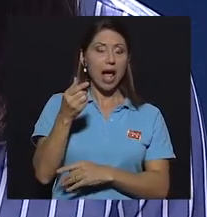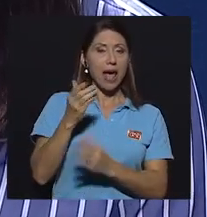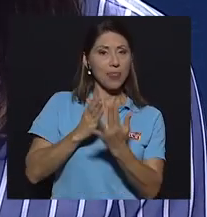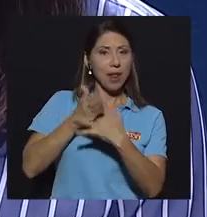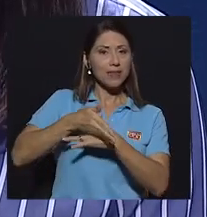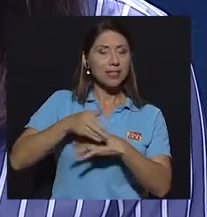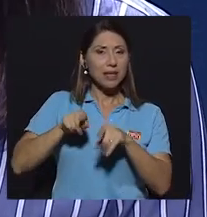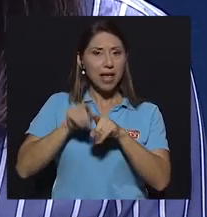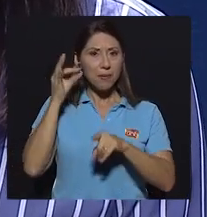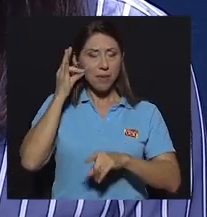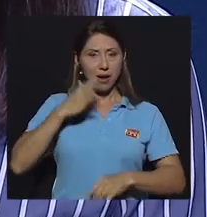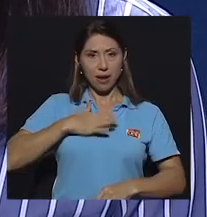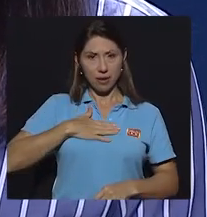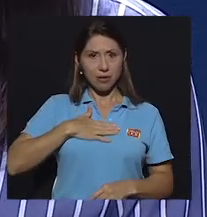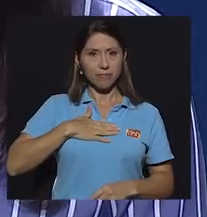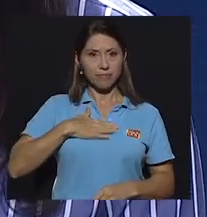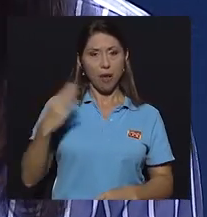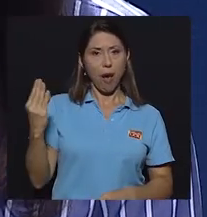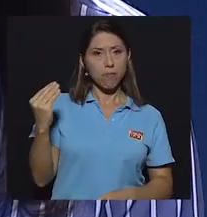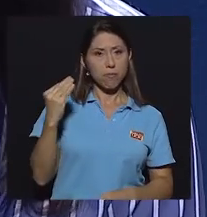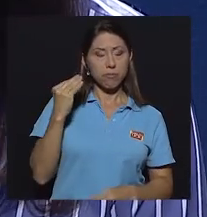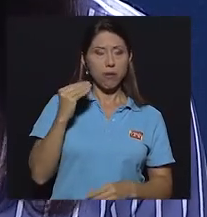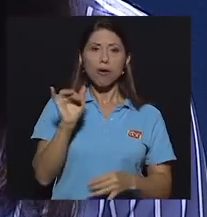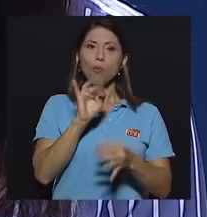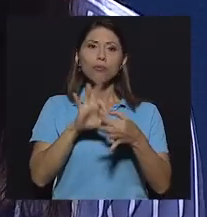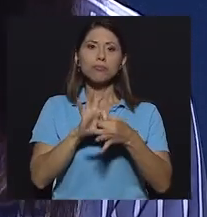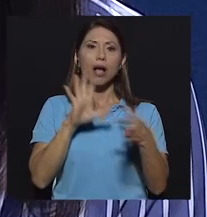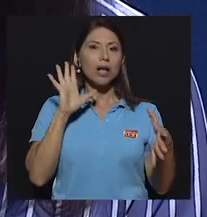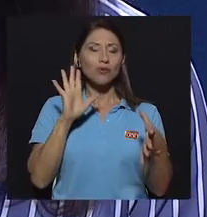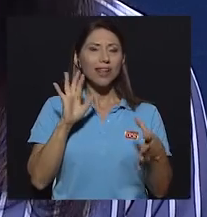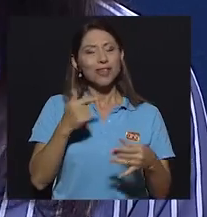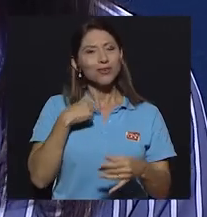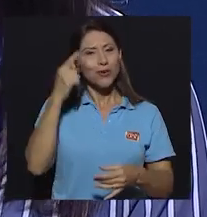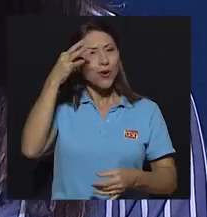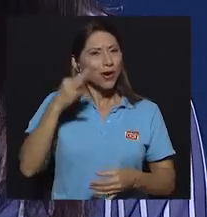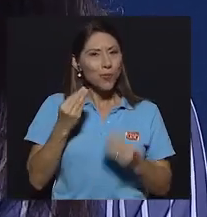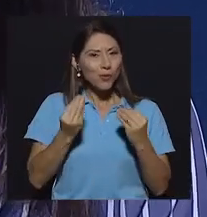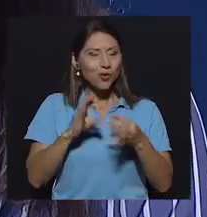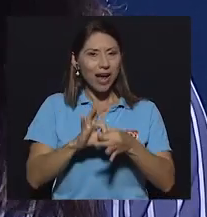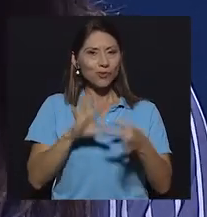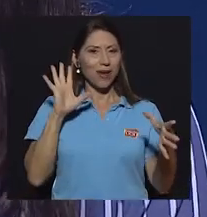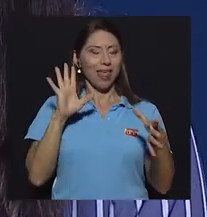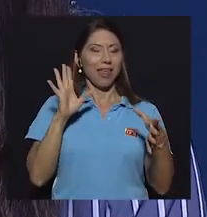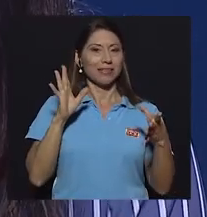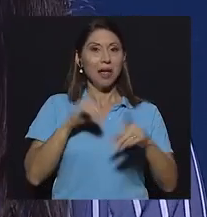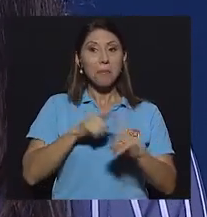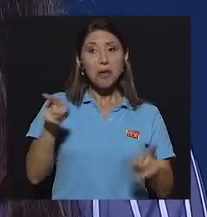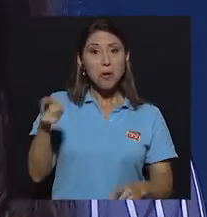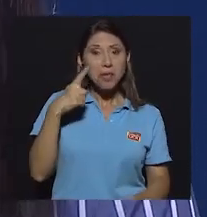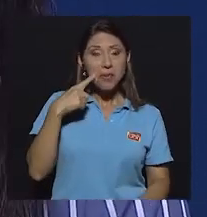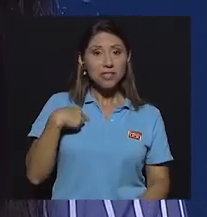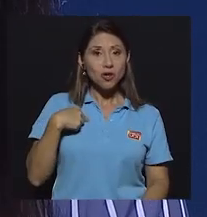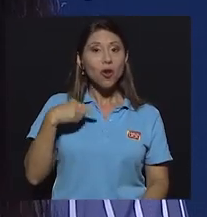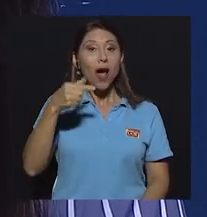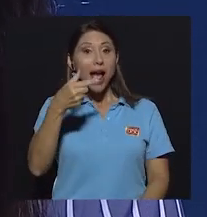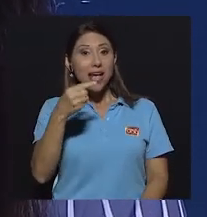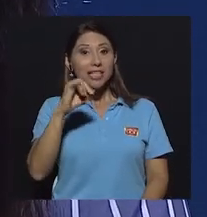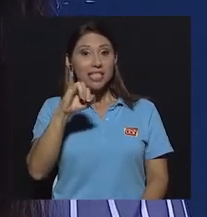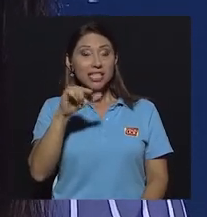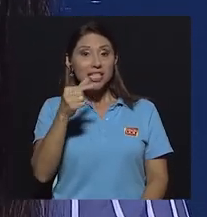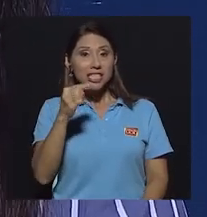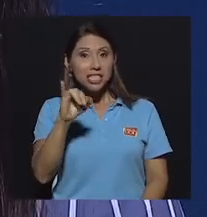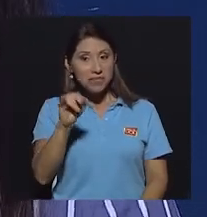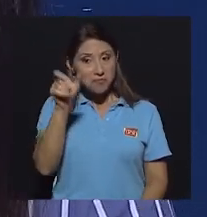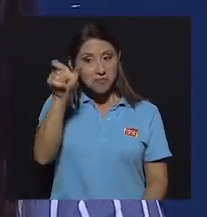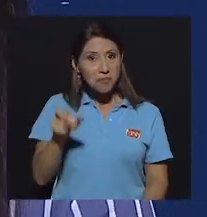hermana, realmente de casualidad, aunque no creo mucho en las casualidades, pero ella me mencionó que Gigi estaba haciendo